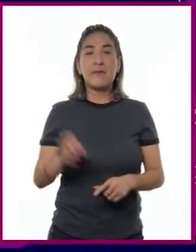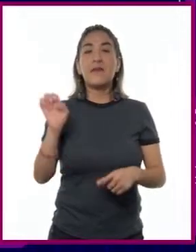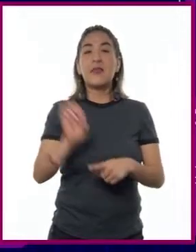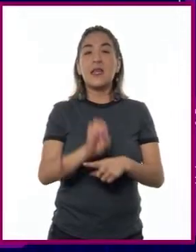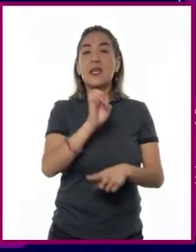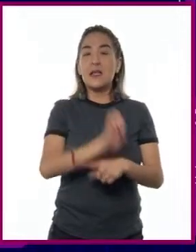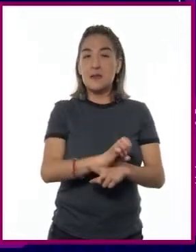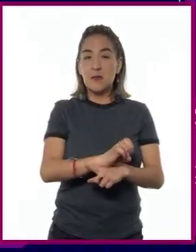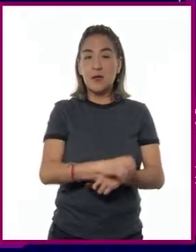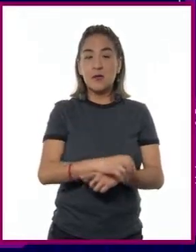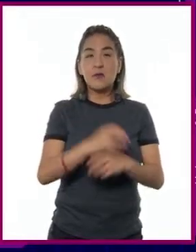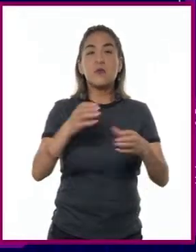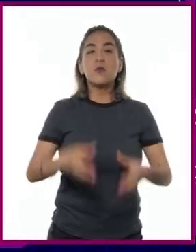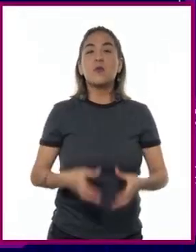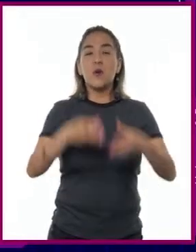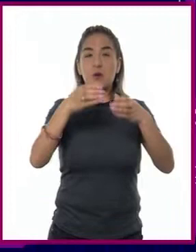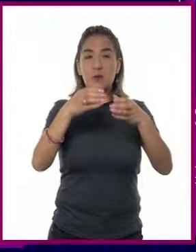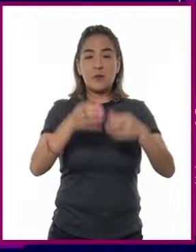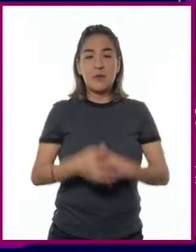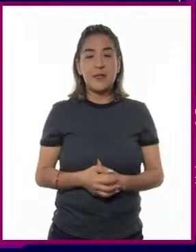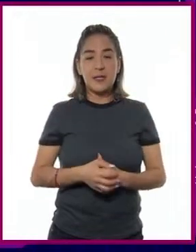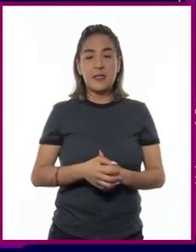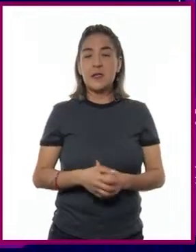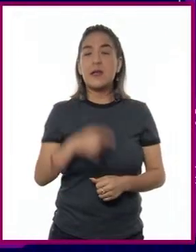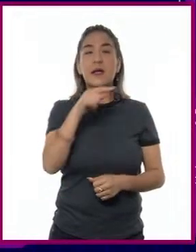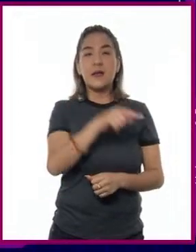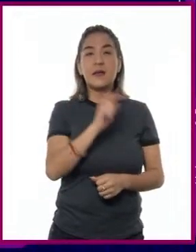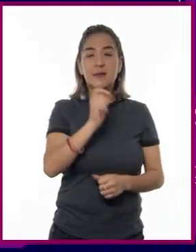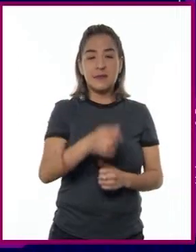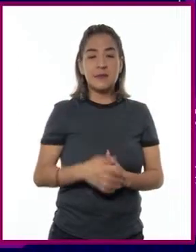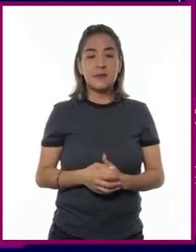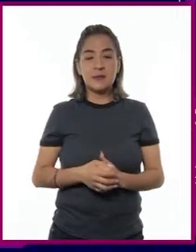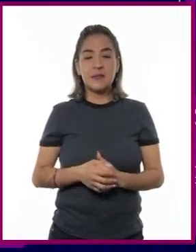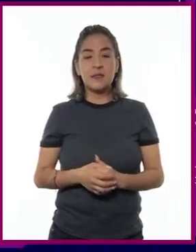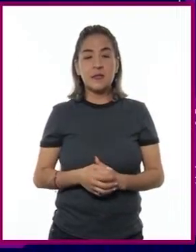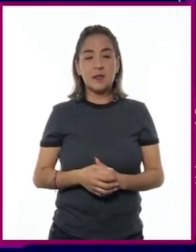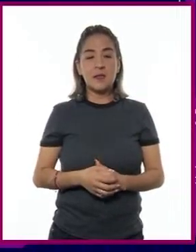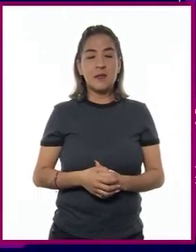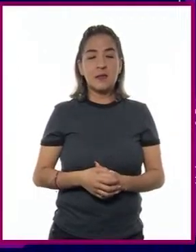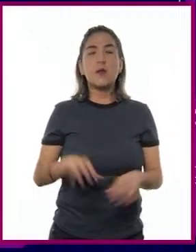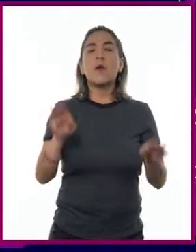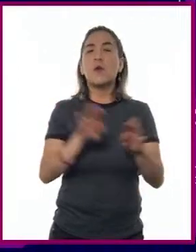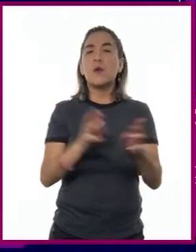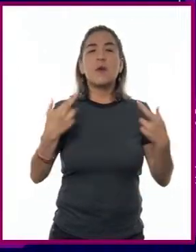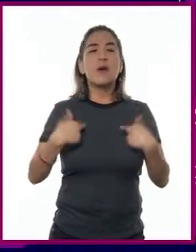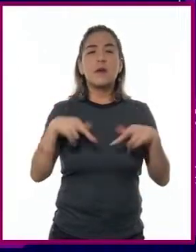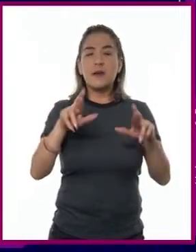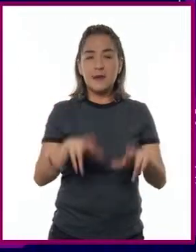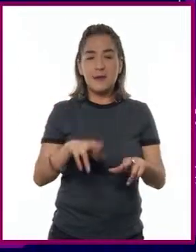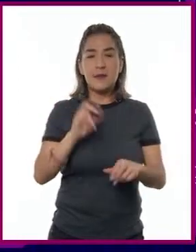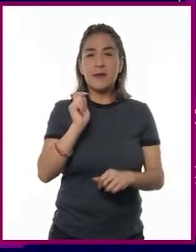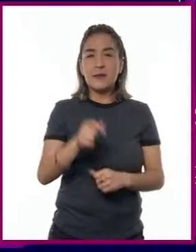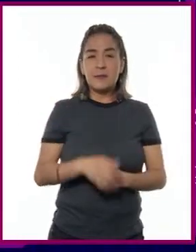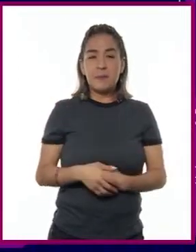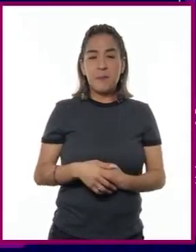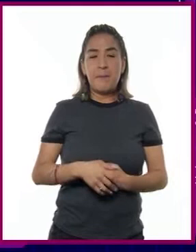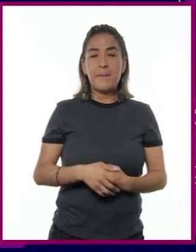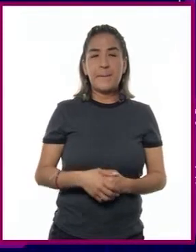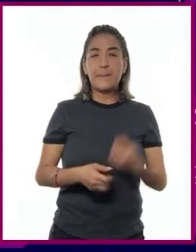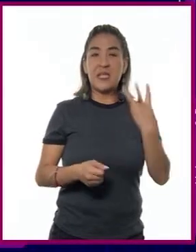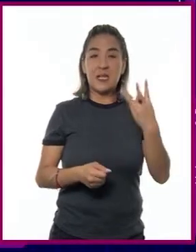Entonces, el volumen de ese recipiente se puede expresar como pi por